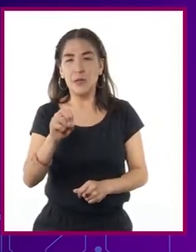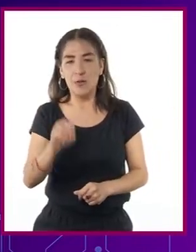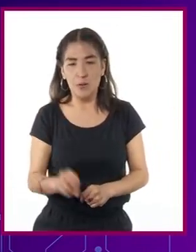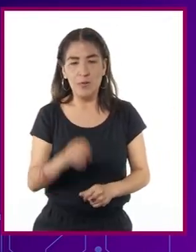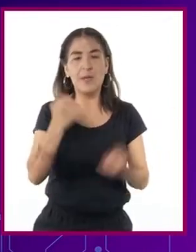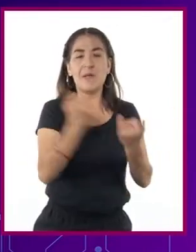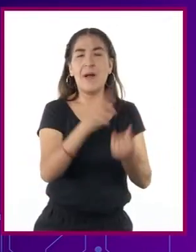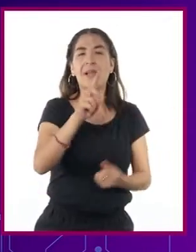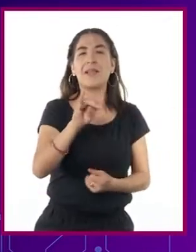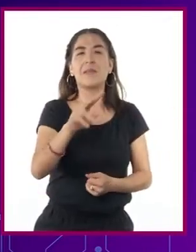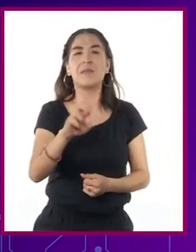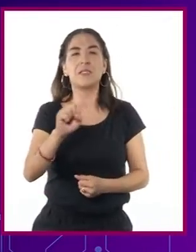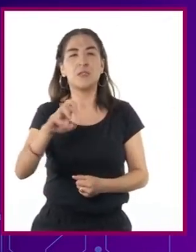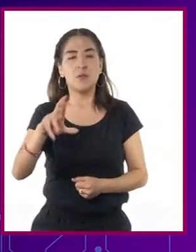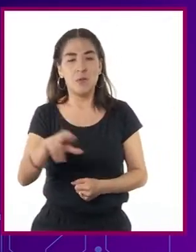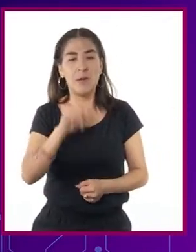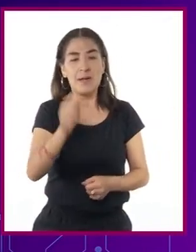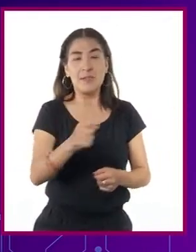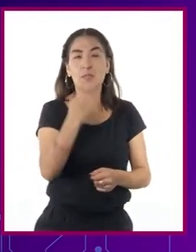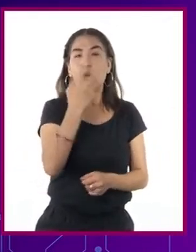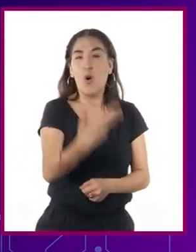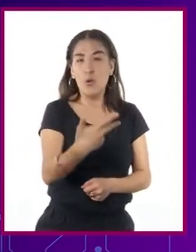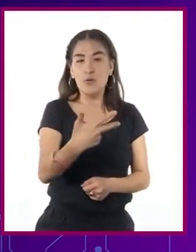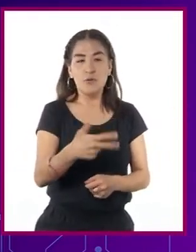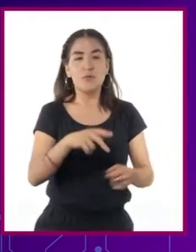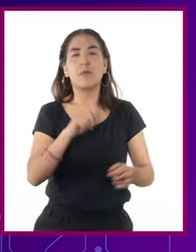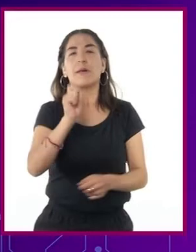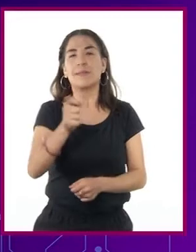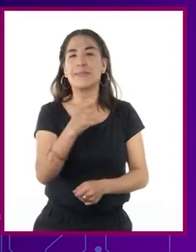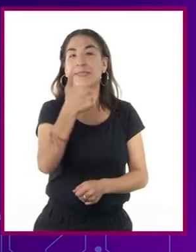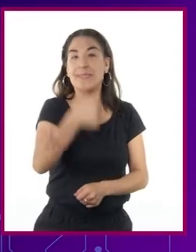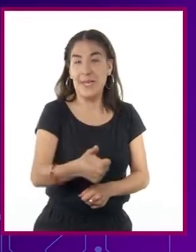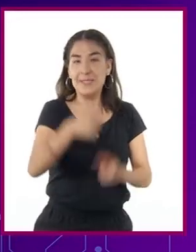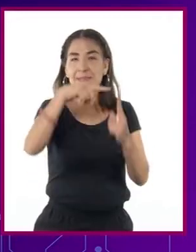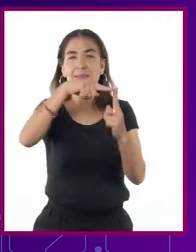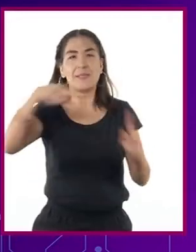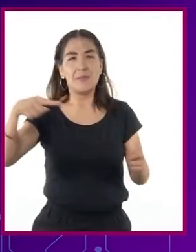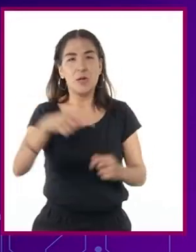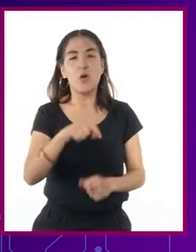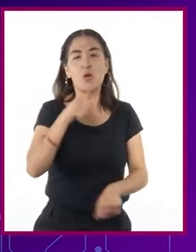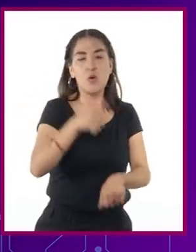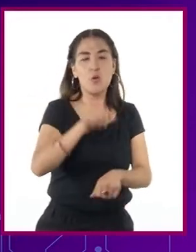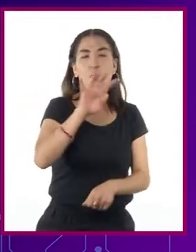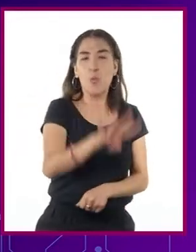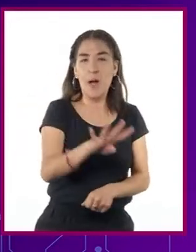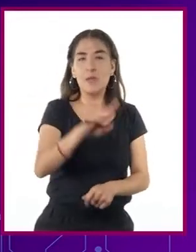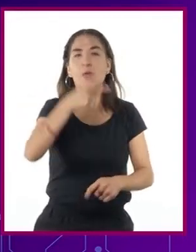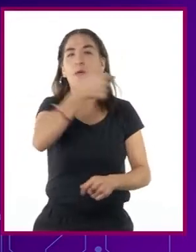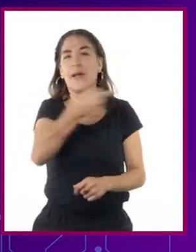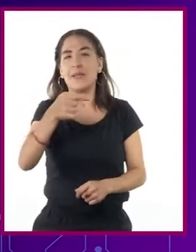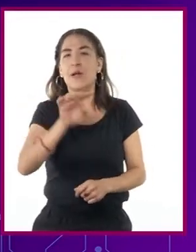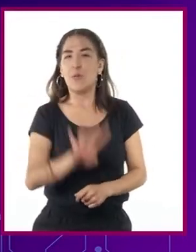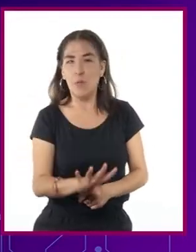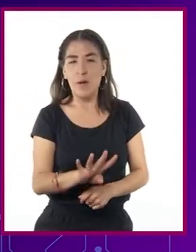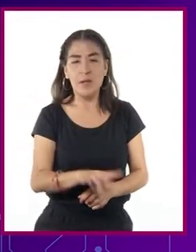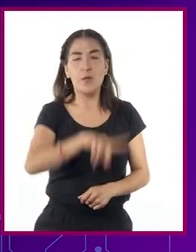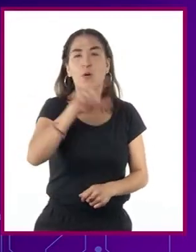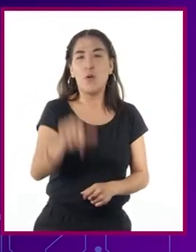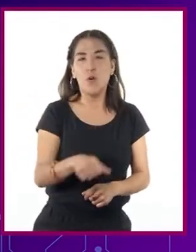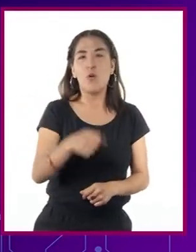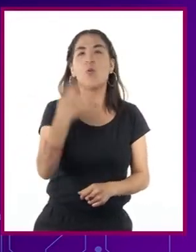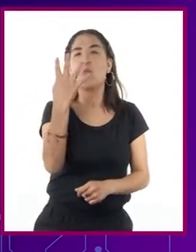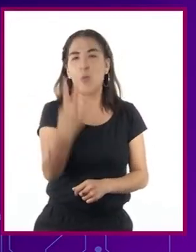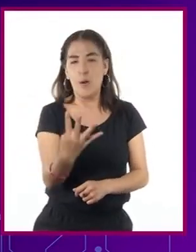divisor, con lo que se obtienen 8 factores que son 6 divisiones de 4 entre 4 y 2 factores